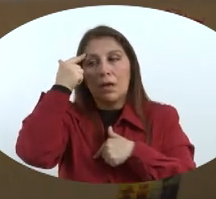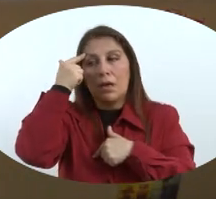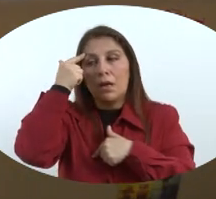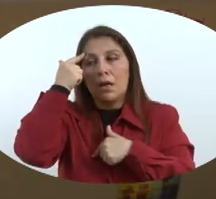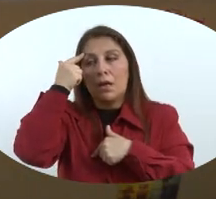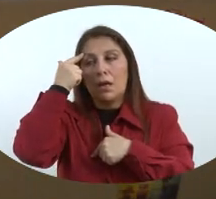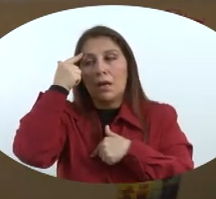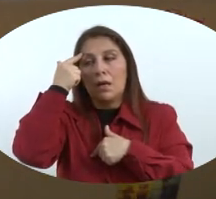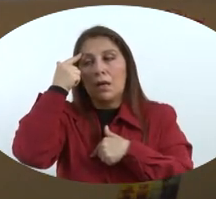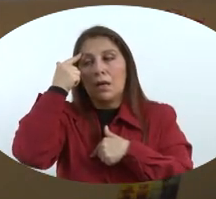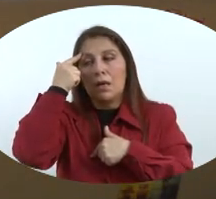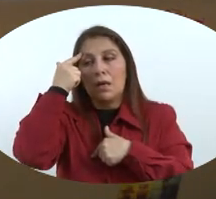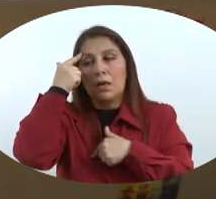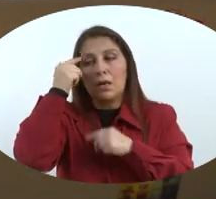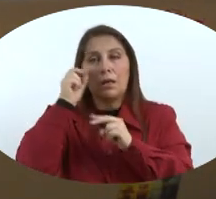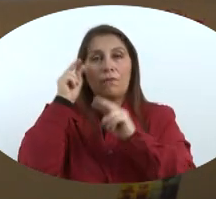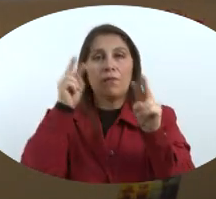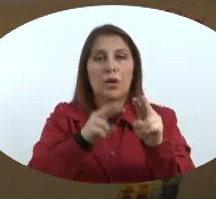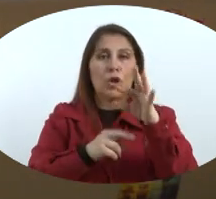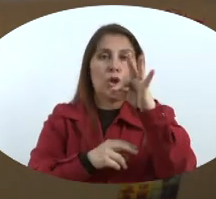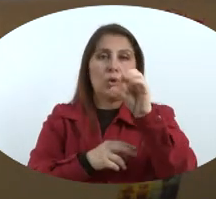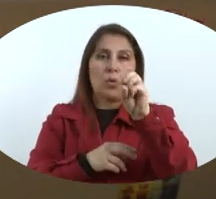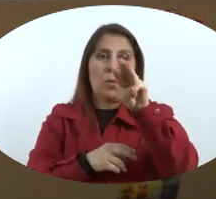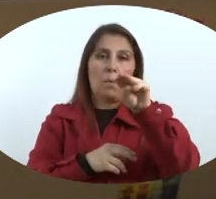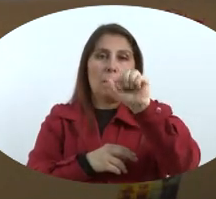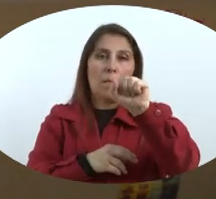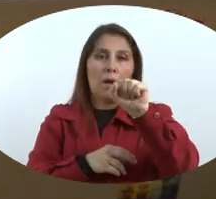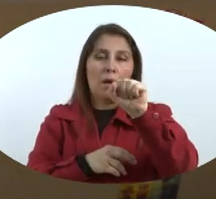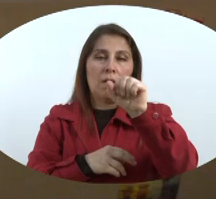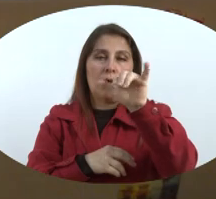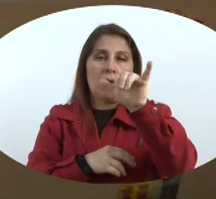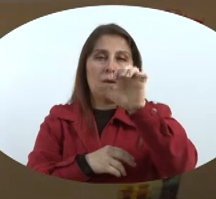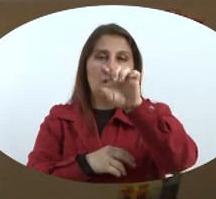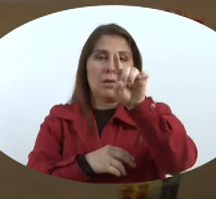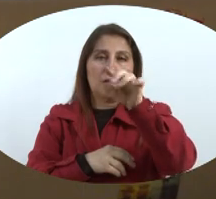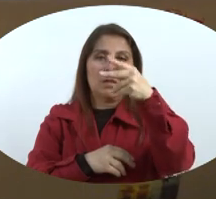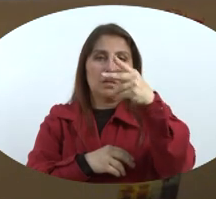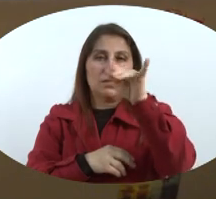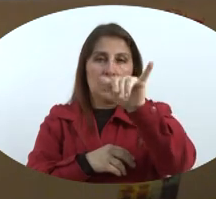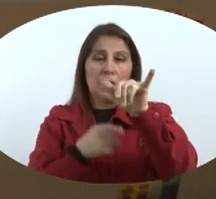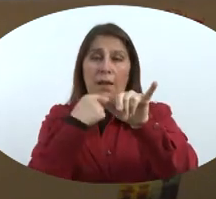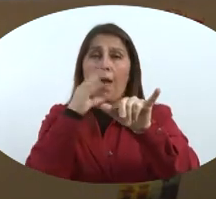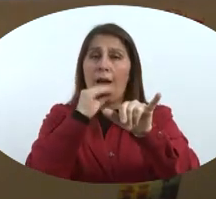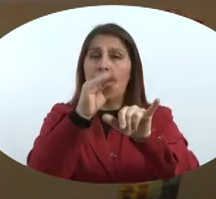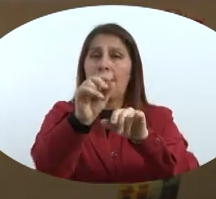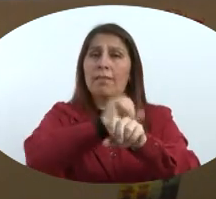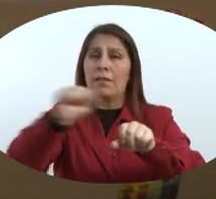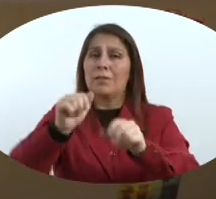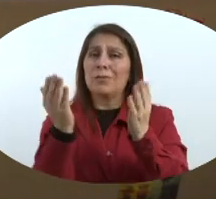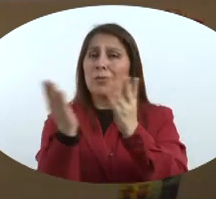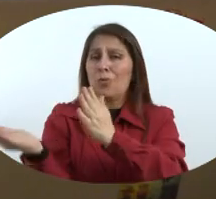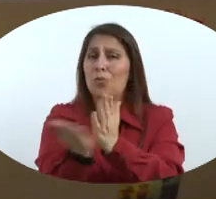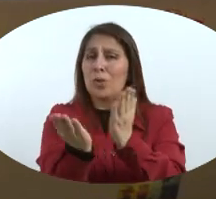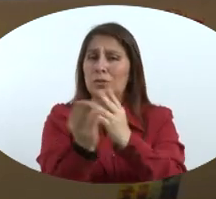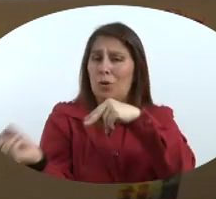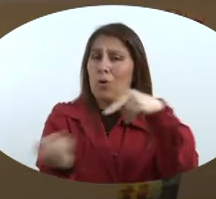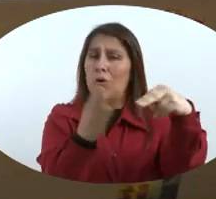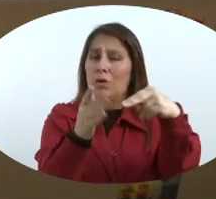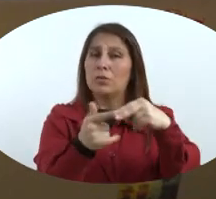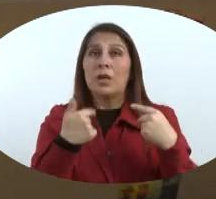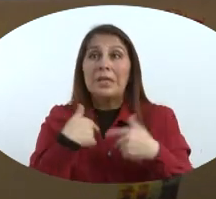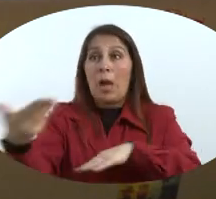recomienda toma y esquí una relatora especial del derecho a la educación y nos propone pues